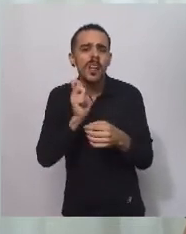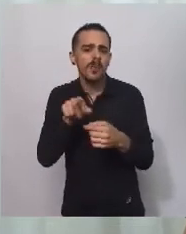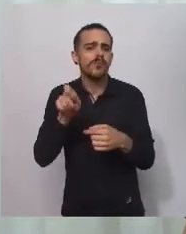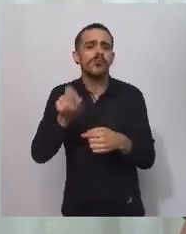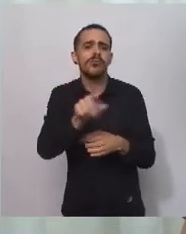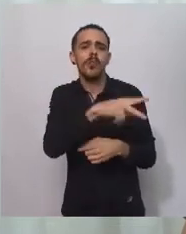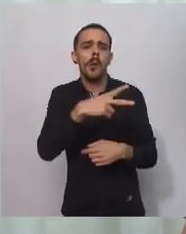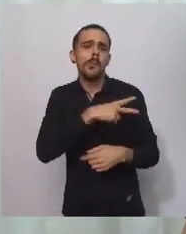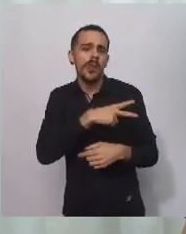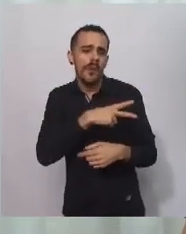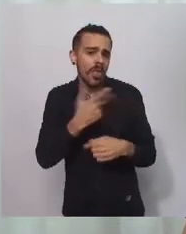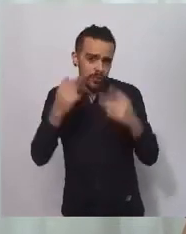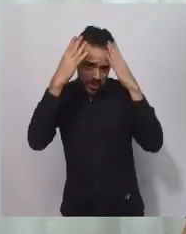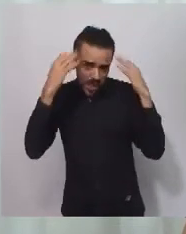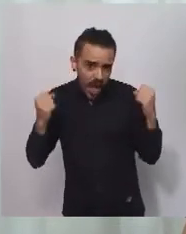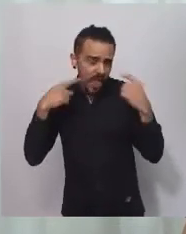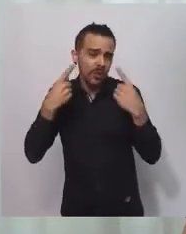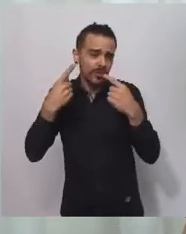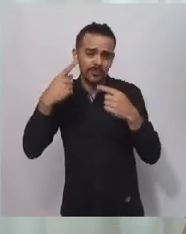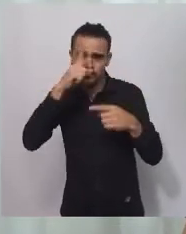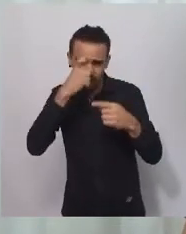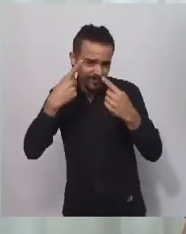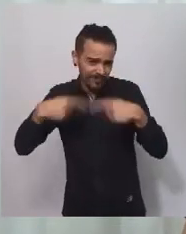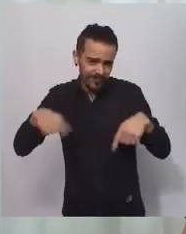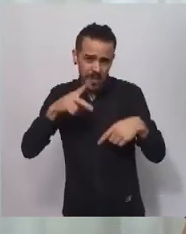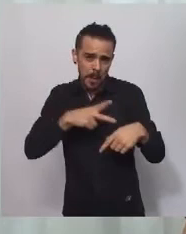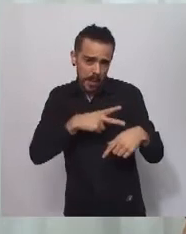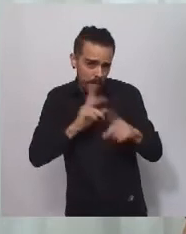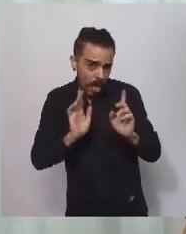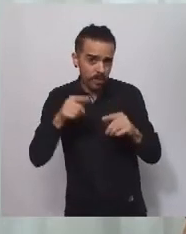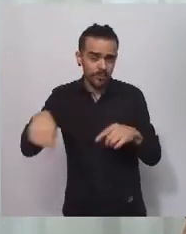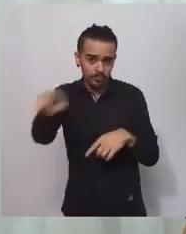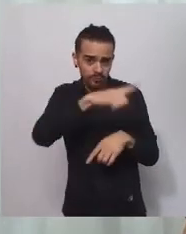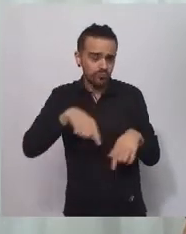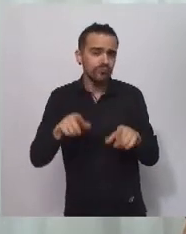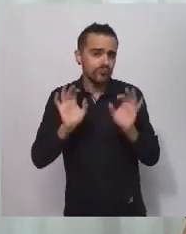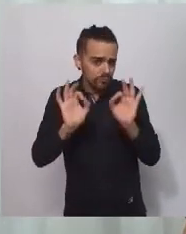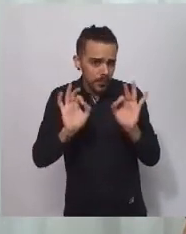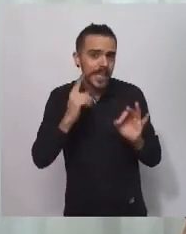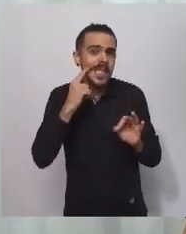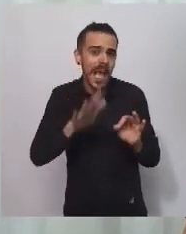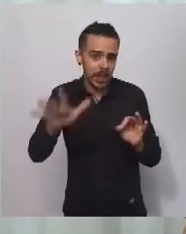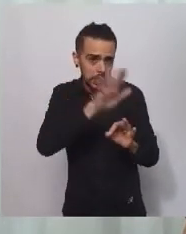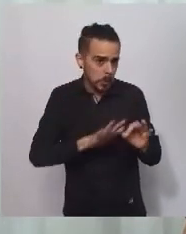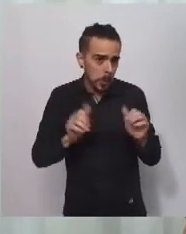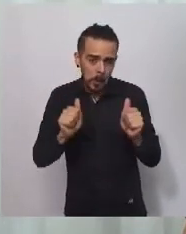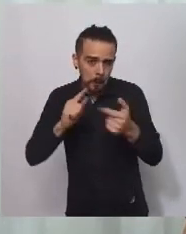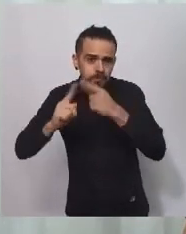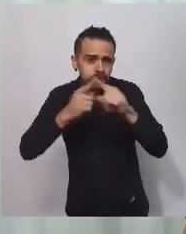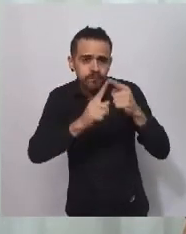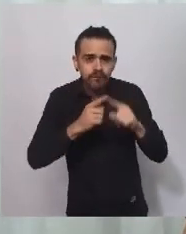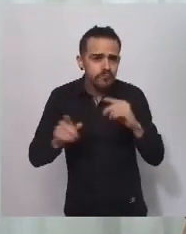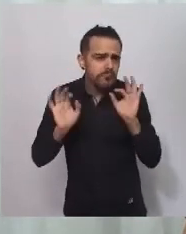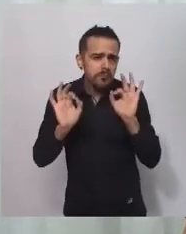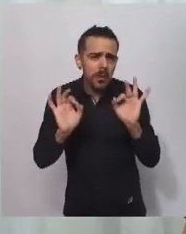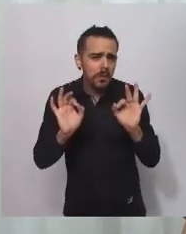pública y privada en la provincia de entre ríos para tratar de optimizar en todos los